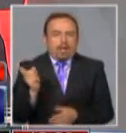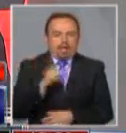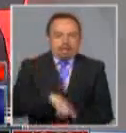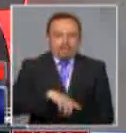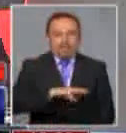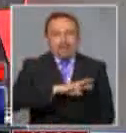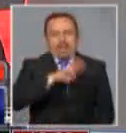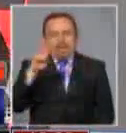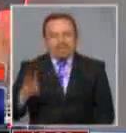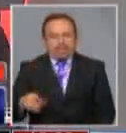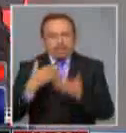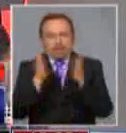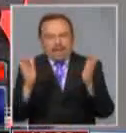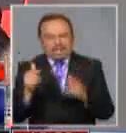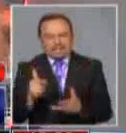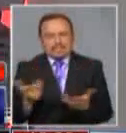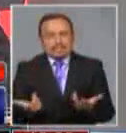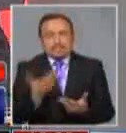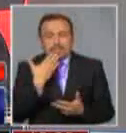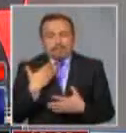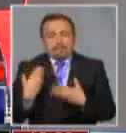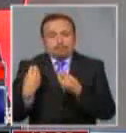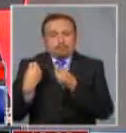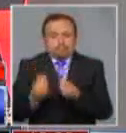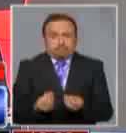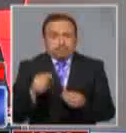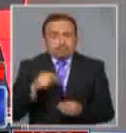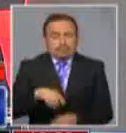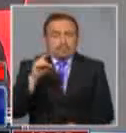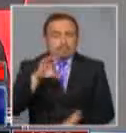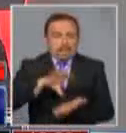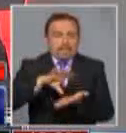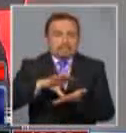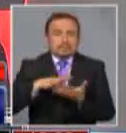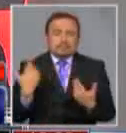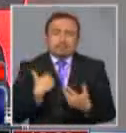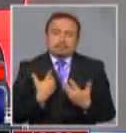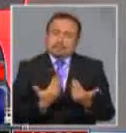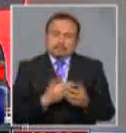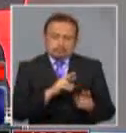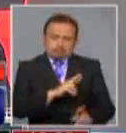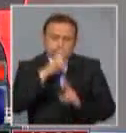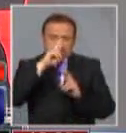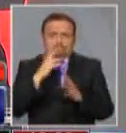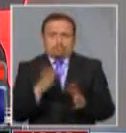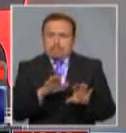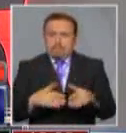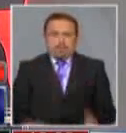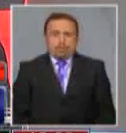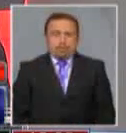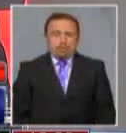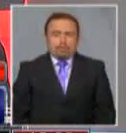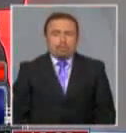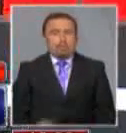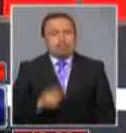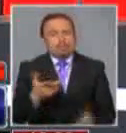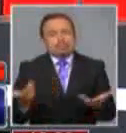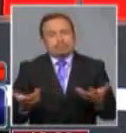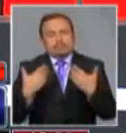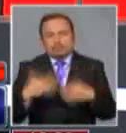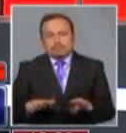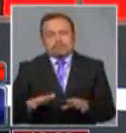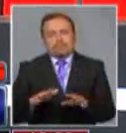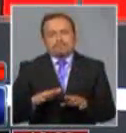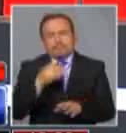democracia que nosotros también producimos en este país y que merecemos el mismo respeto y en un escenario Bueno ya ha